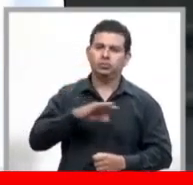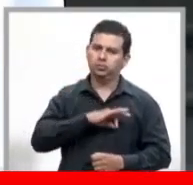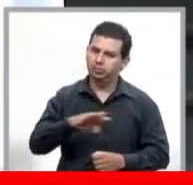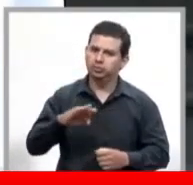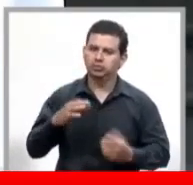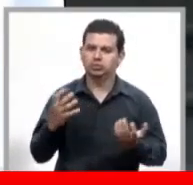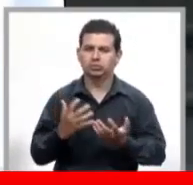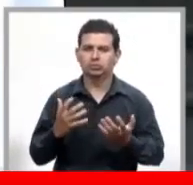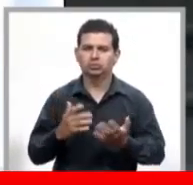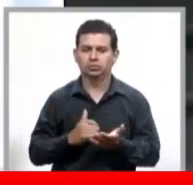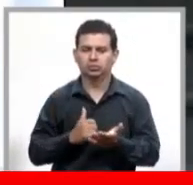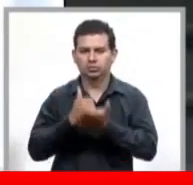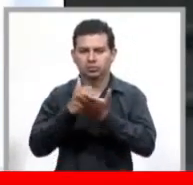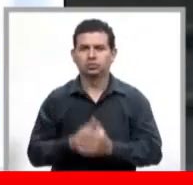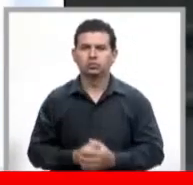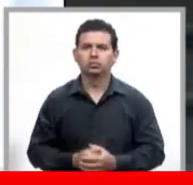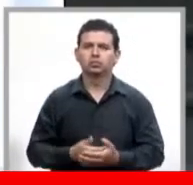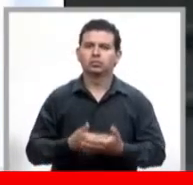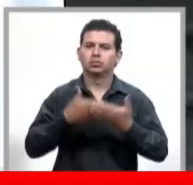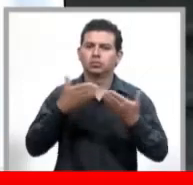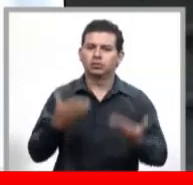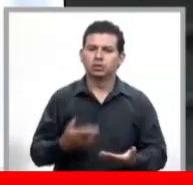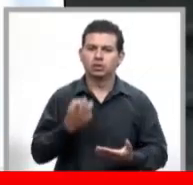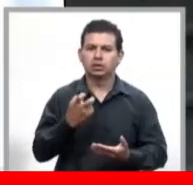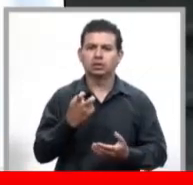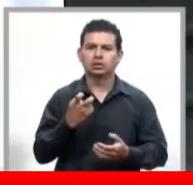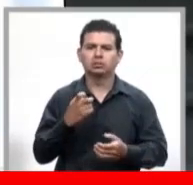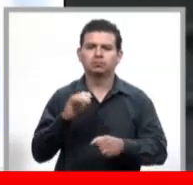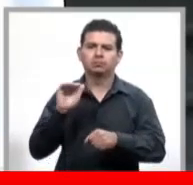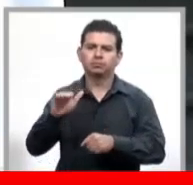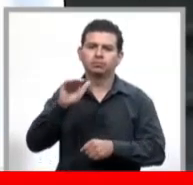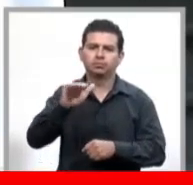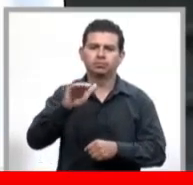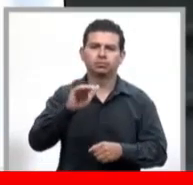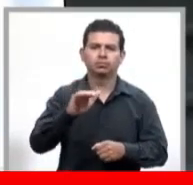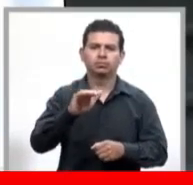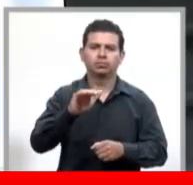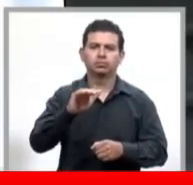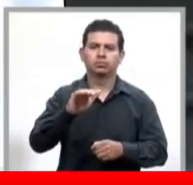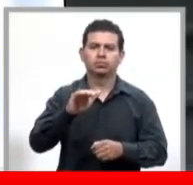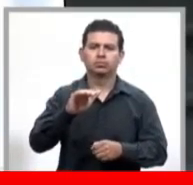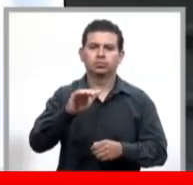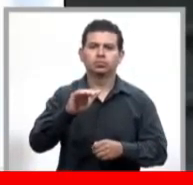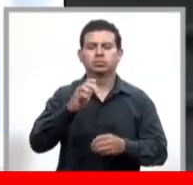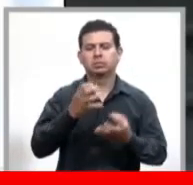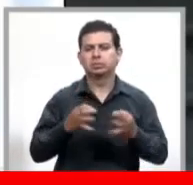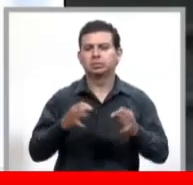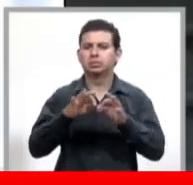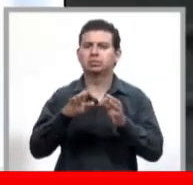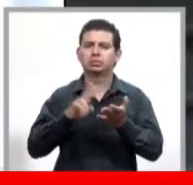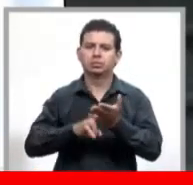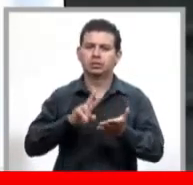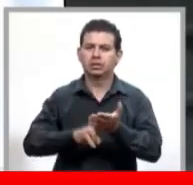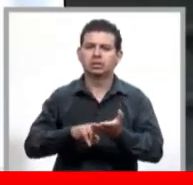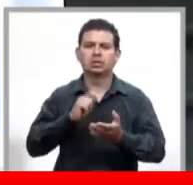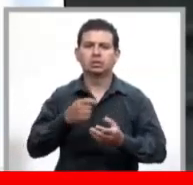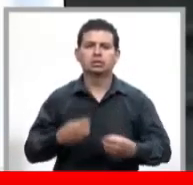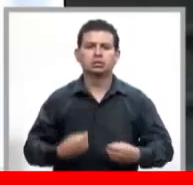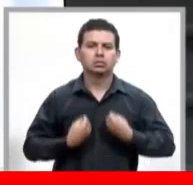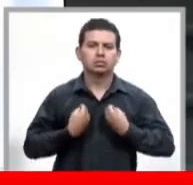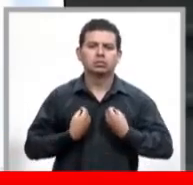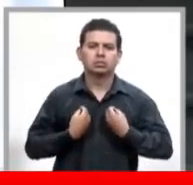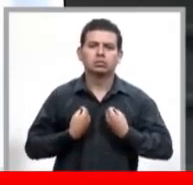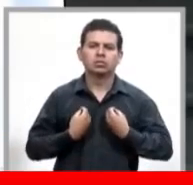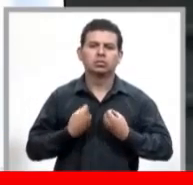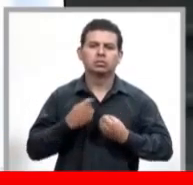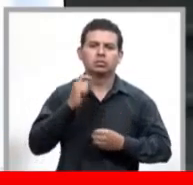el tequio. Hoy seamos solidarios y protejamos lo más valioso que tenemos, que es la vida. Elijamos la